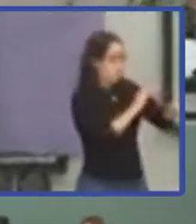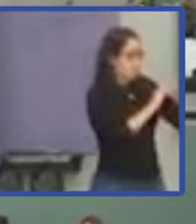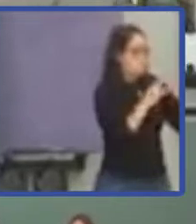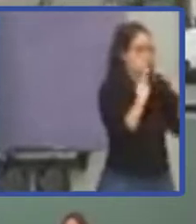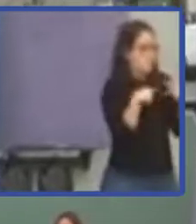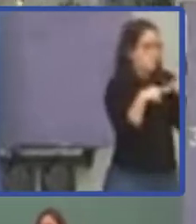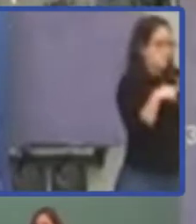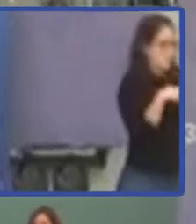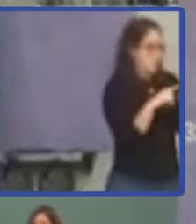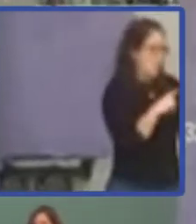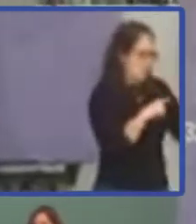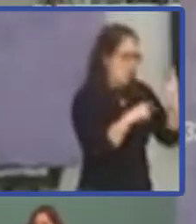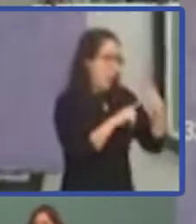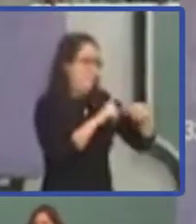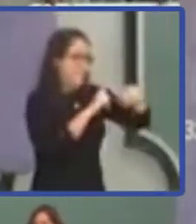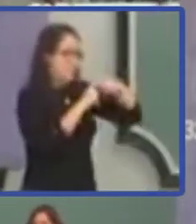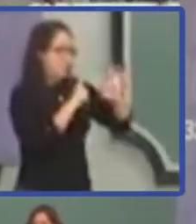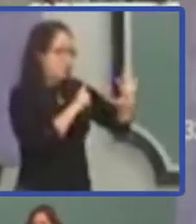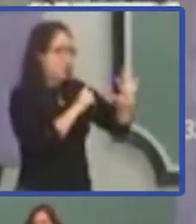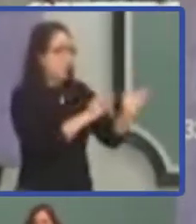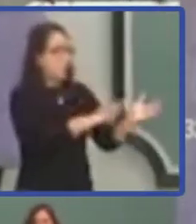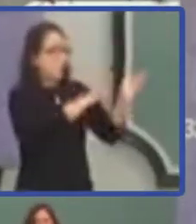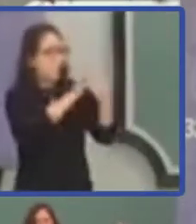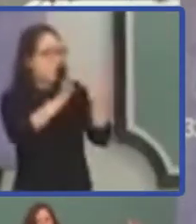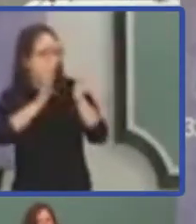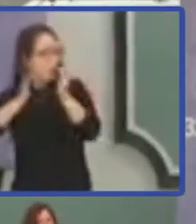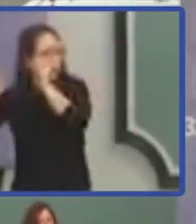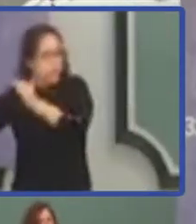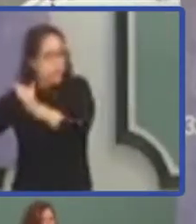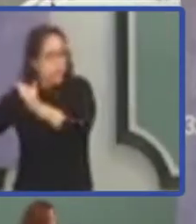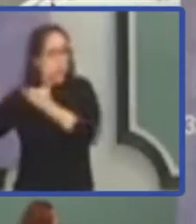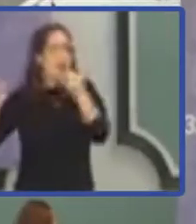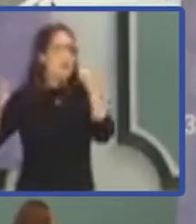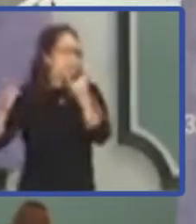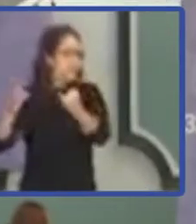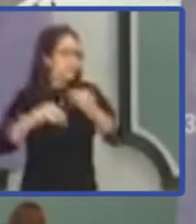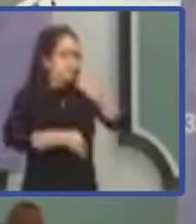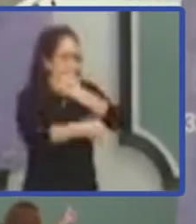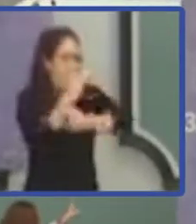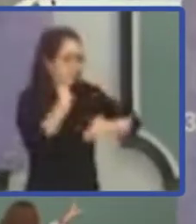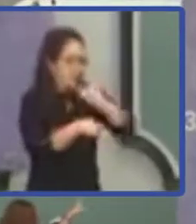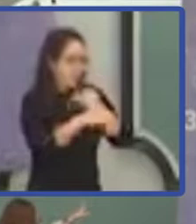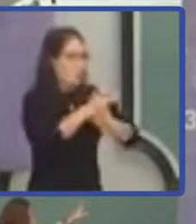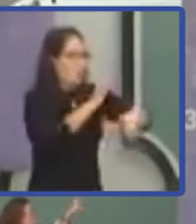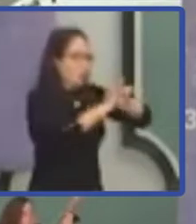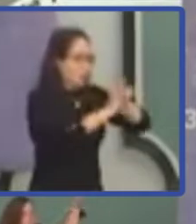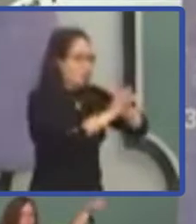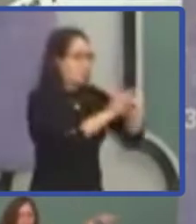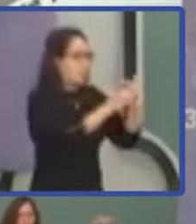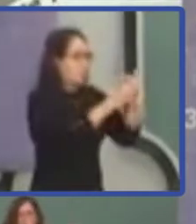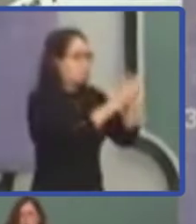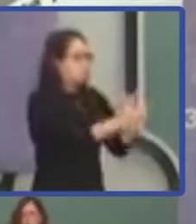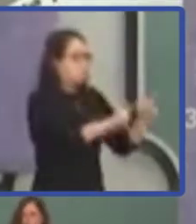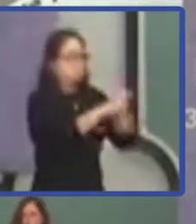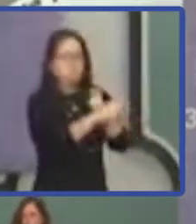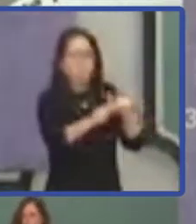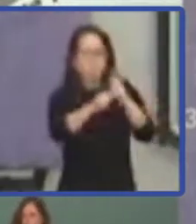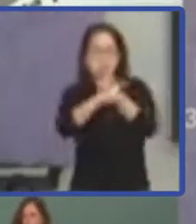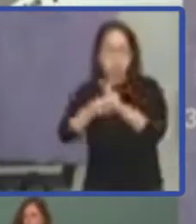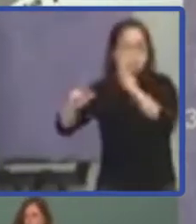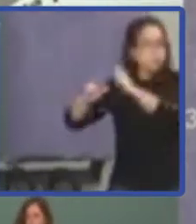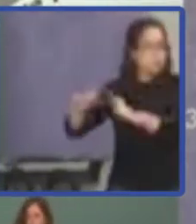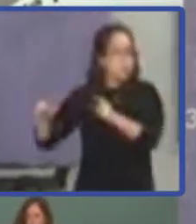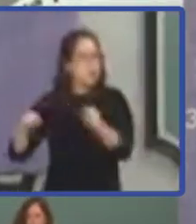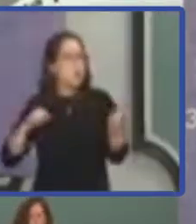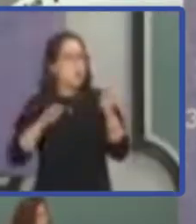y se recorre cinco lugares y así todos los huéspedes. De modo, uno más cinco, seis, se cambia al número seis,